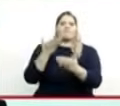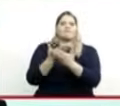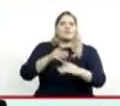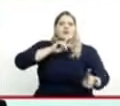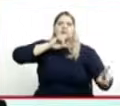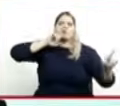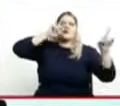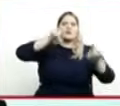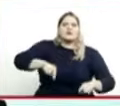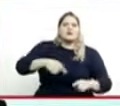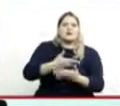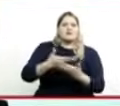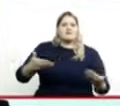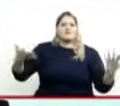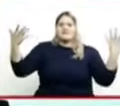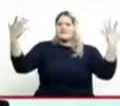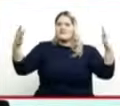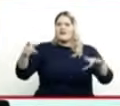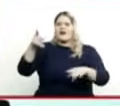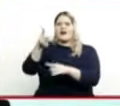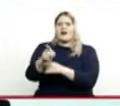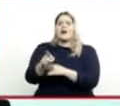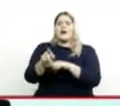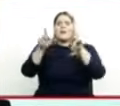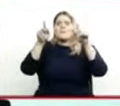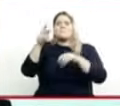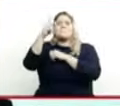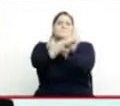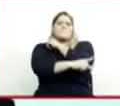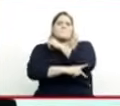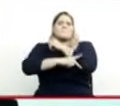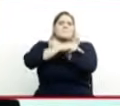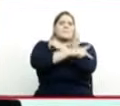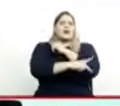bombardeo contra los palestinos en la Franja de Gaza.